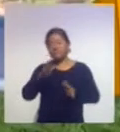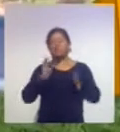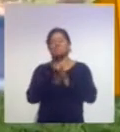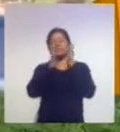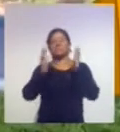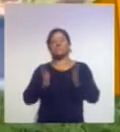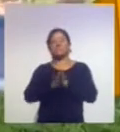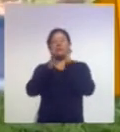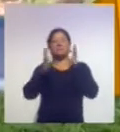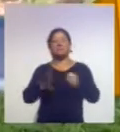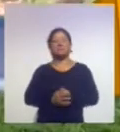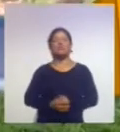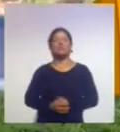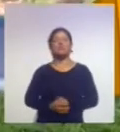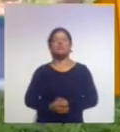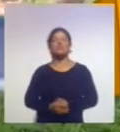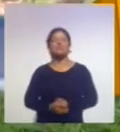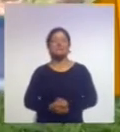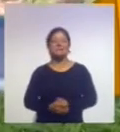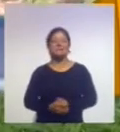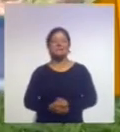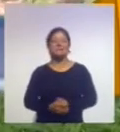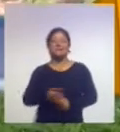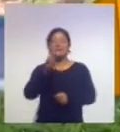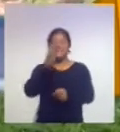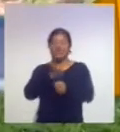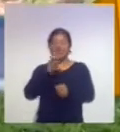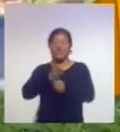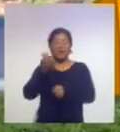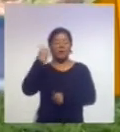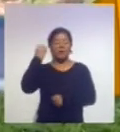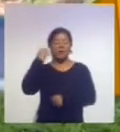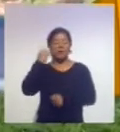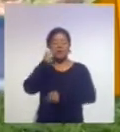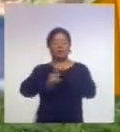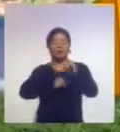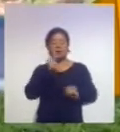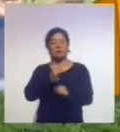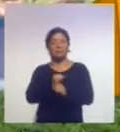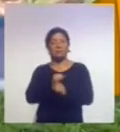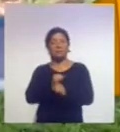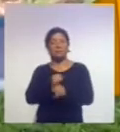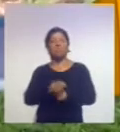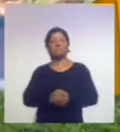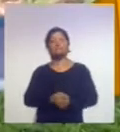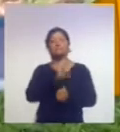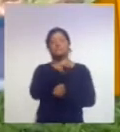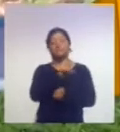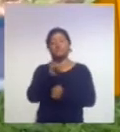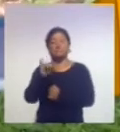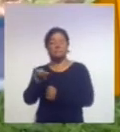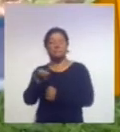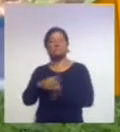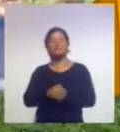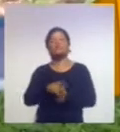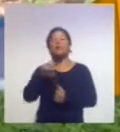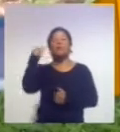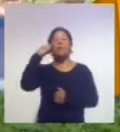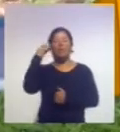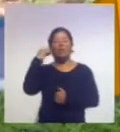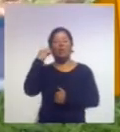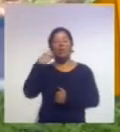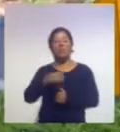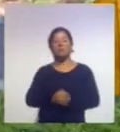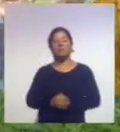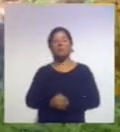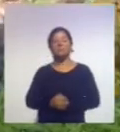participado en el tercer Congreso Internacional sobre Vejez y Envejecimiento que se llevó a cabo en Oaxaca,